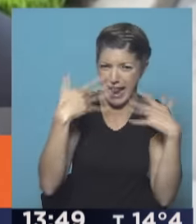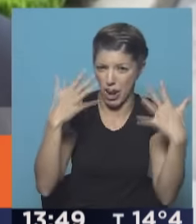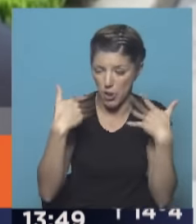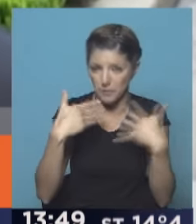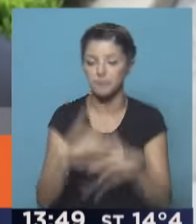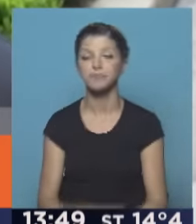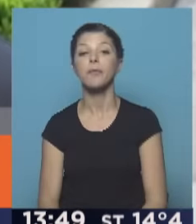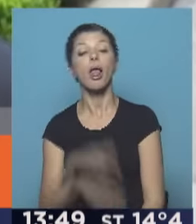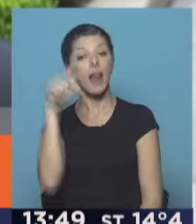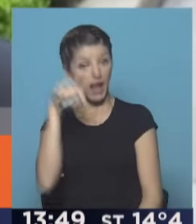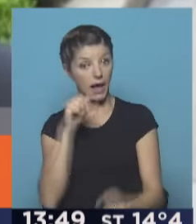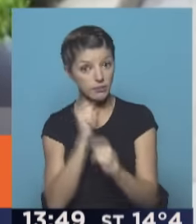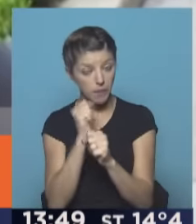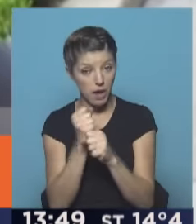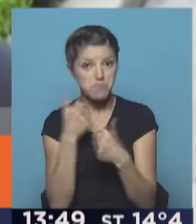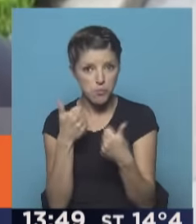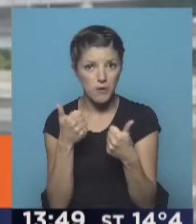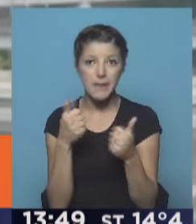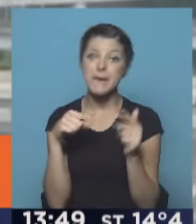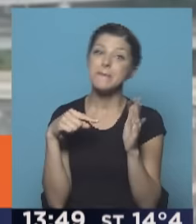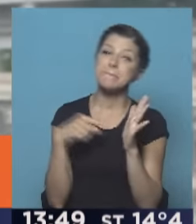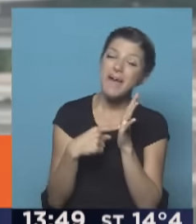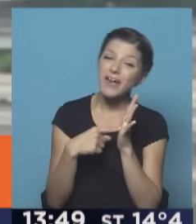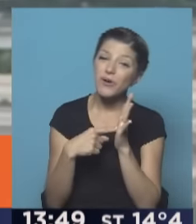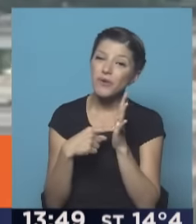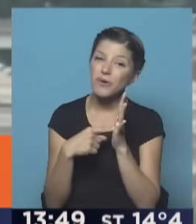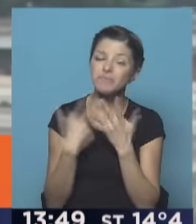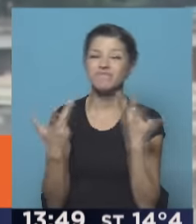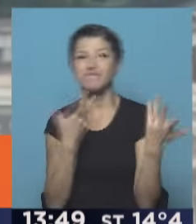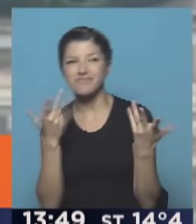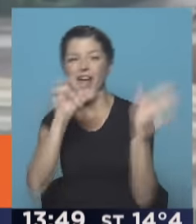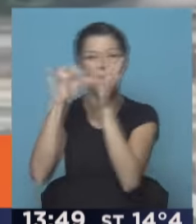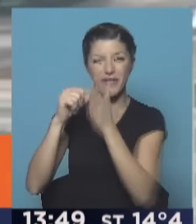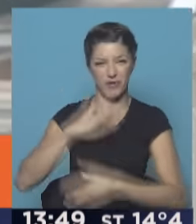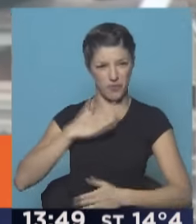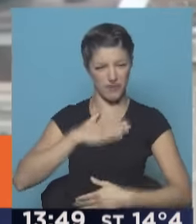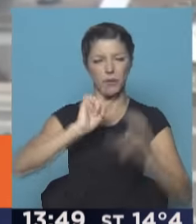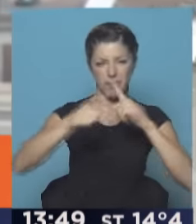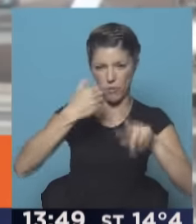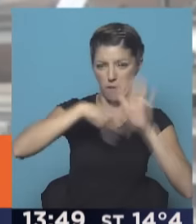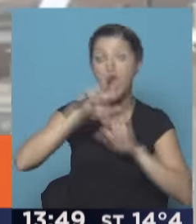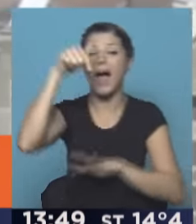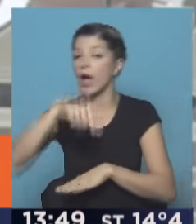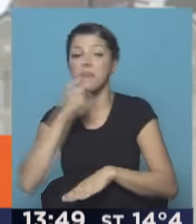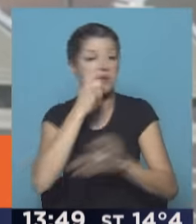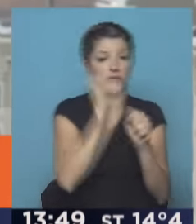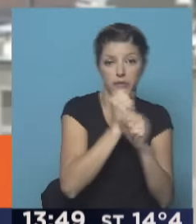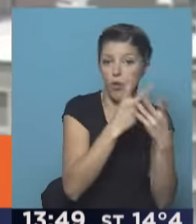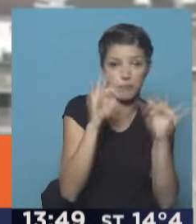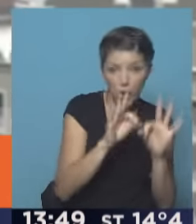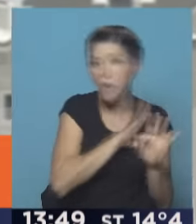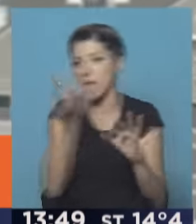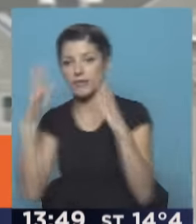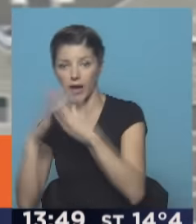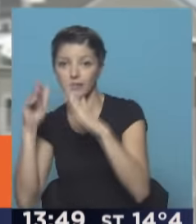bien, pero va a vivir uno mejor en los países de uno. Acá le da solamente el trabajo para la casa para el trabajo.